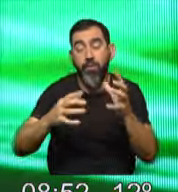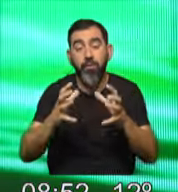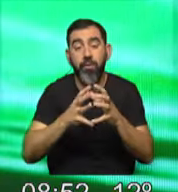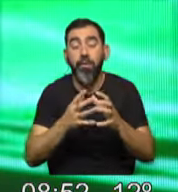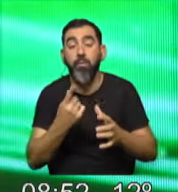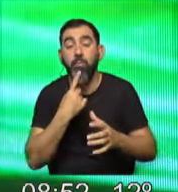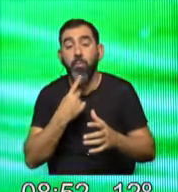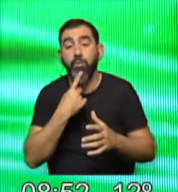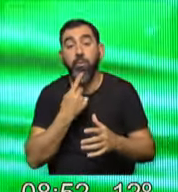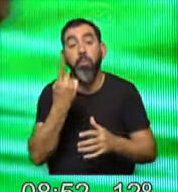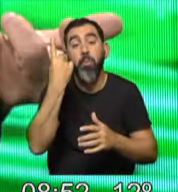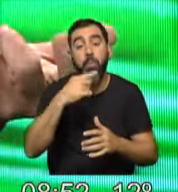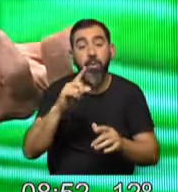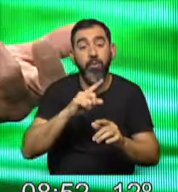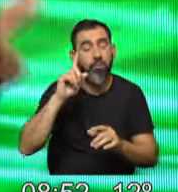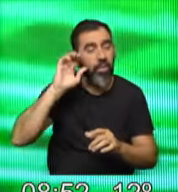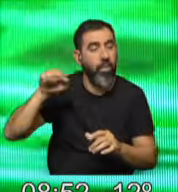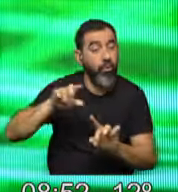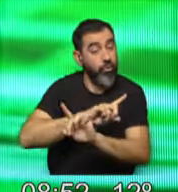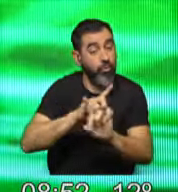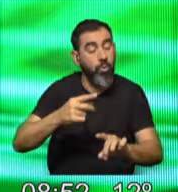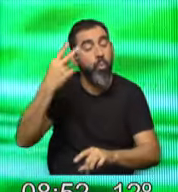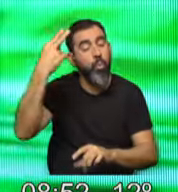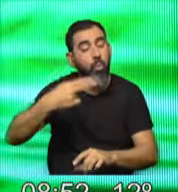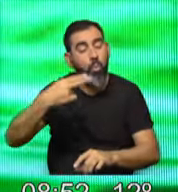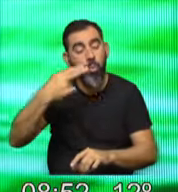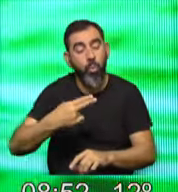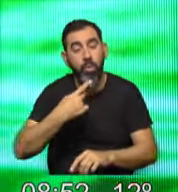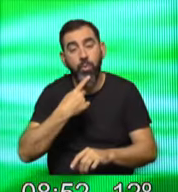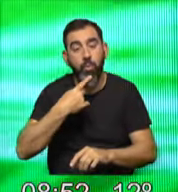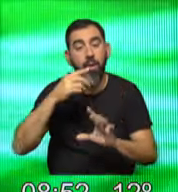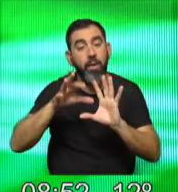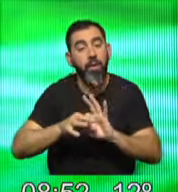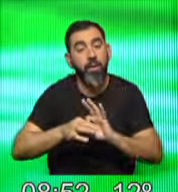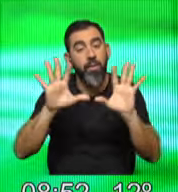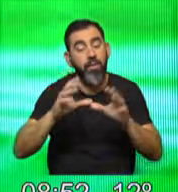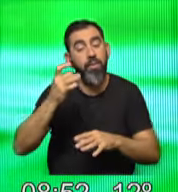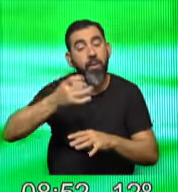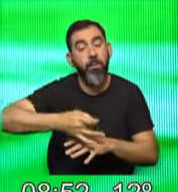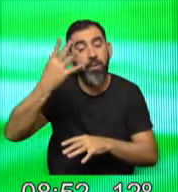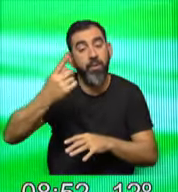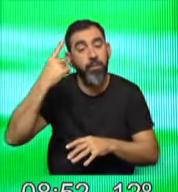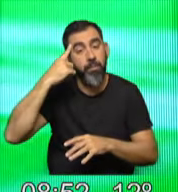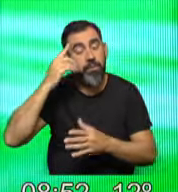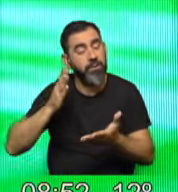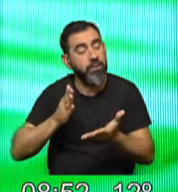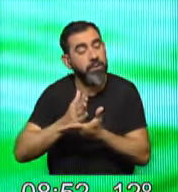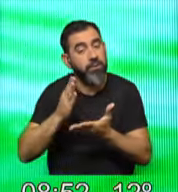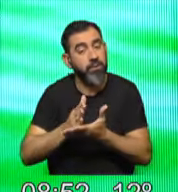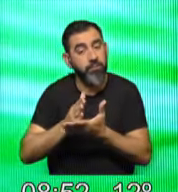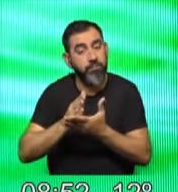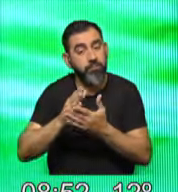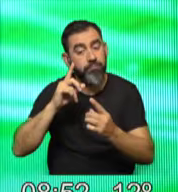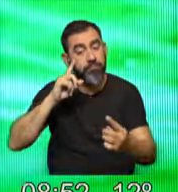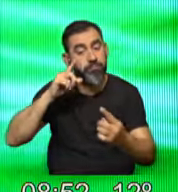políticos pero esa no indiferencia nunca cuestiona la independencia de clase que implica pensar siempre y en todo momento